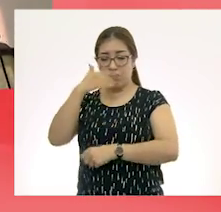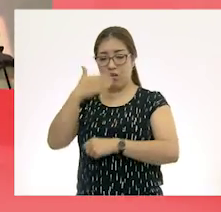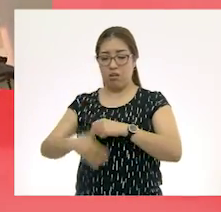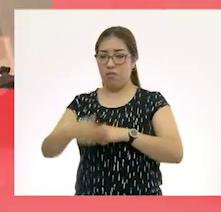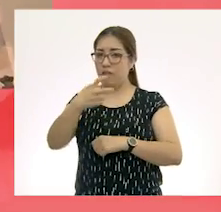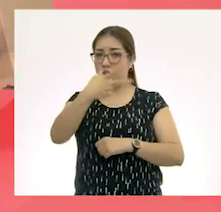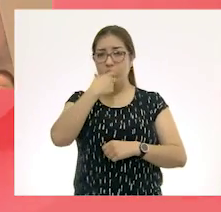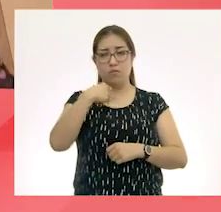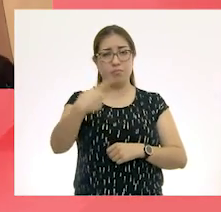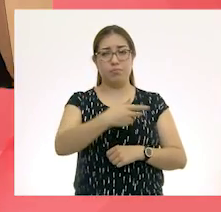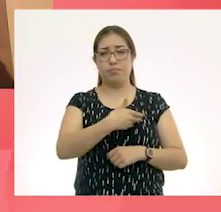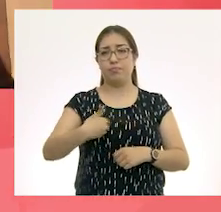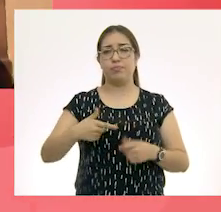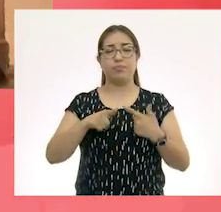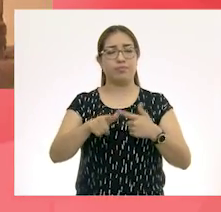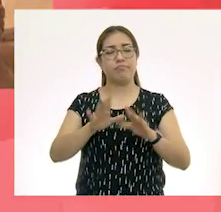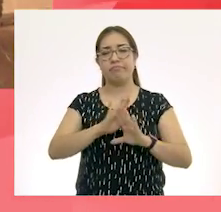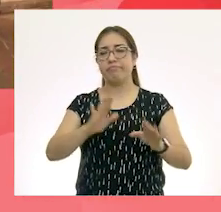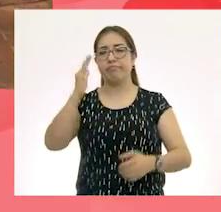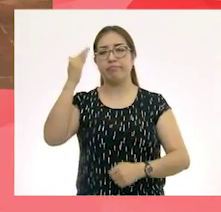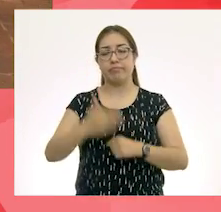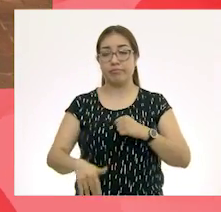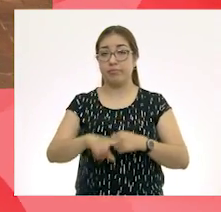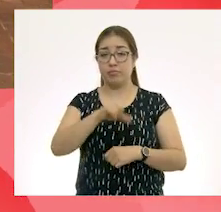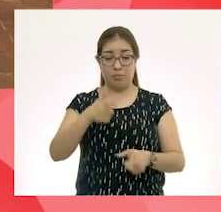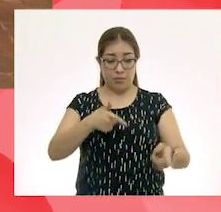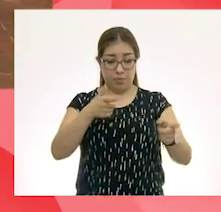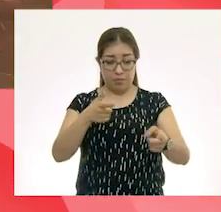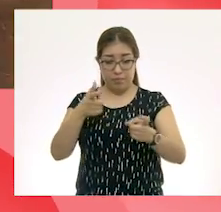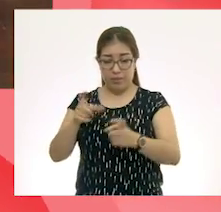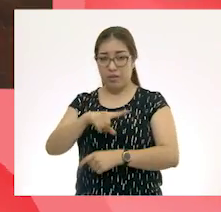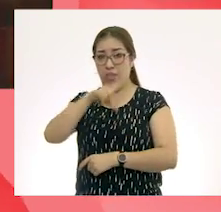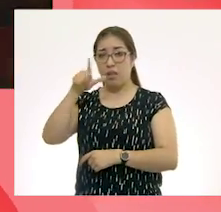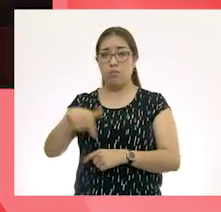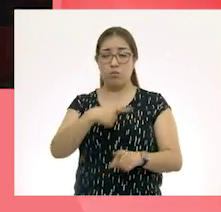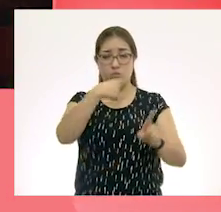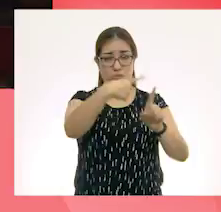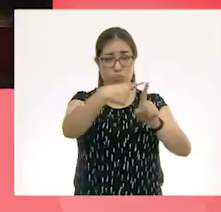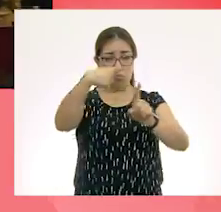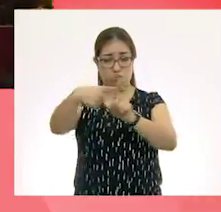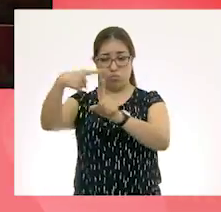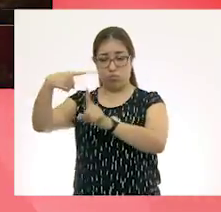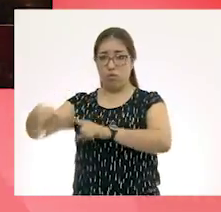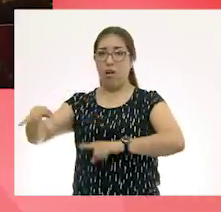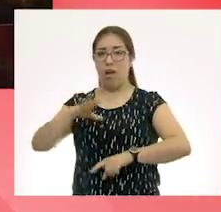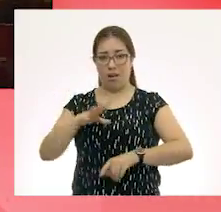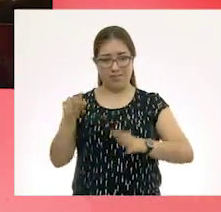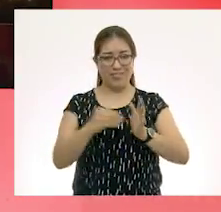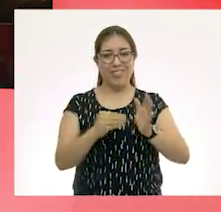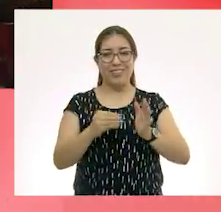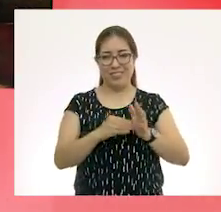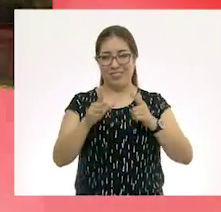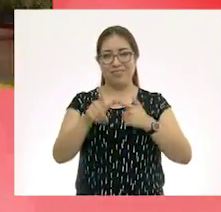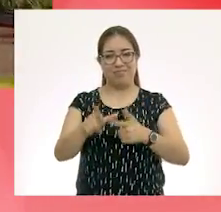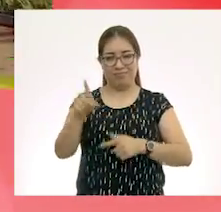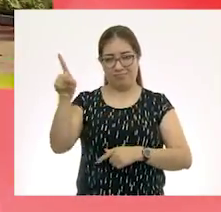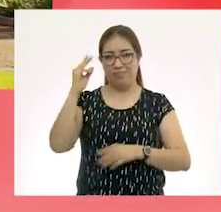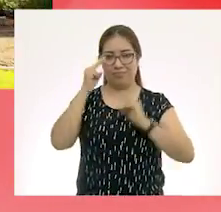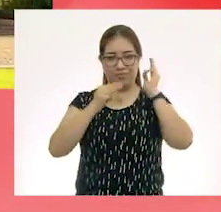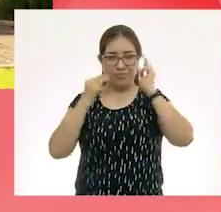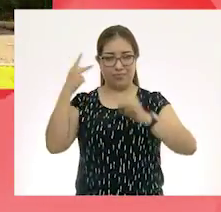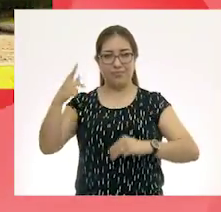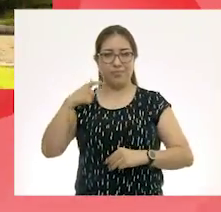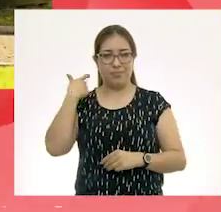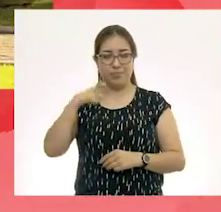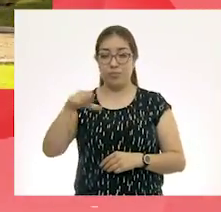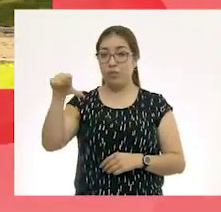extranjero. Después del fusilamiento, se colocaron 3 cruces de madera, que hoy se encuentran en el Museo de Querétaro. Hoy,